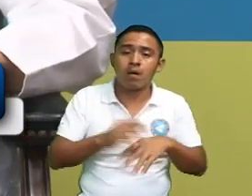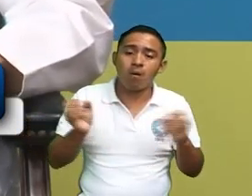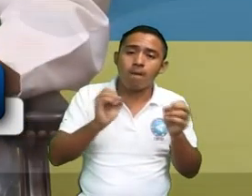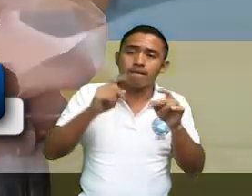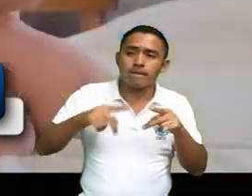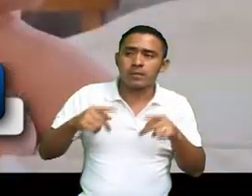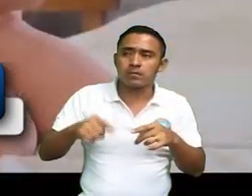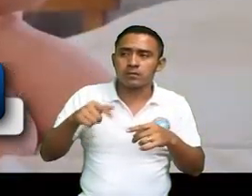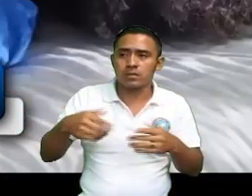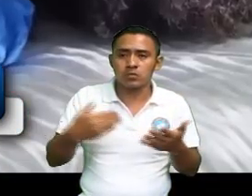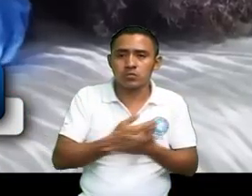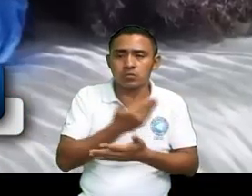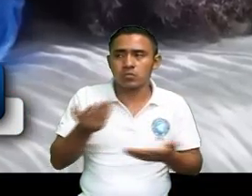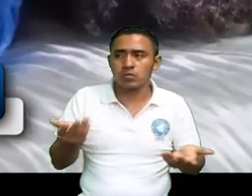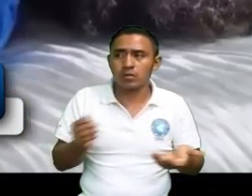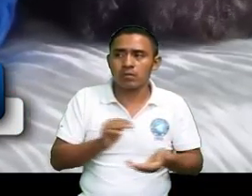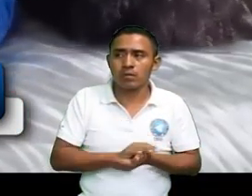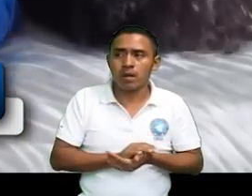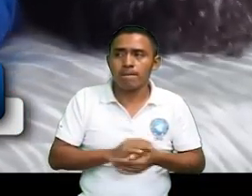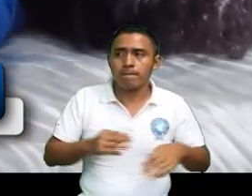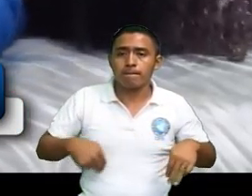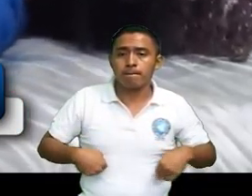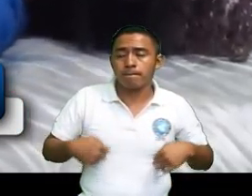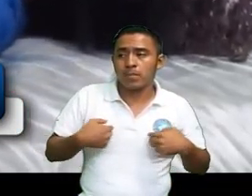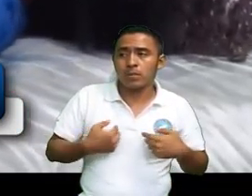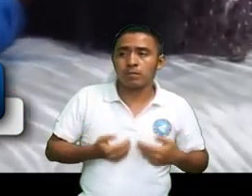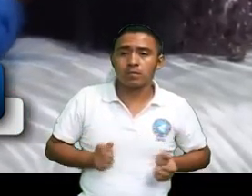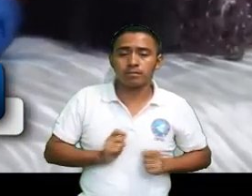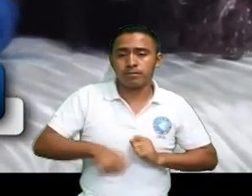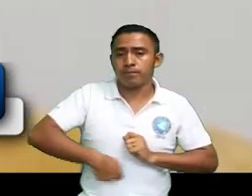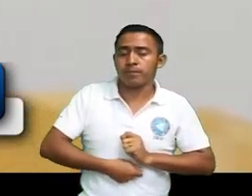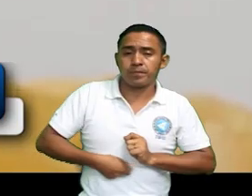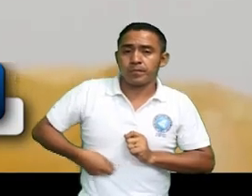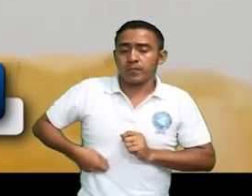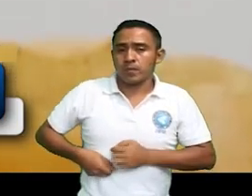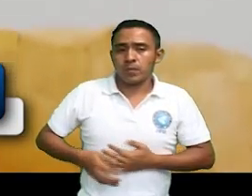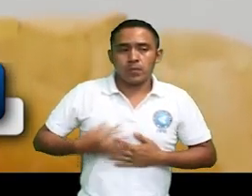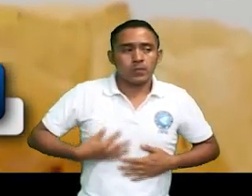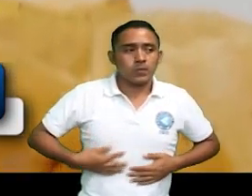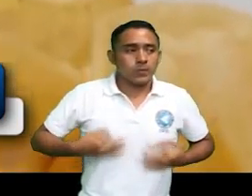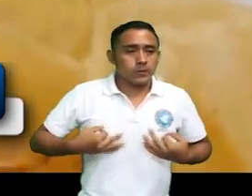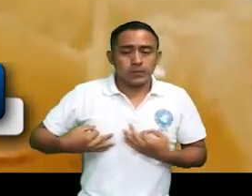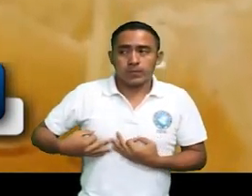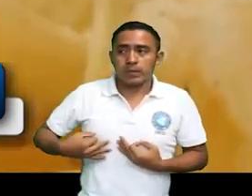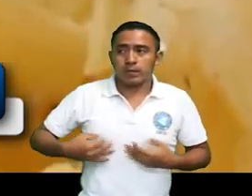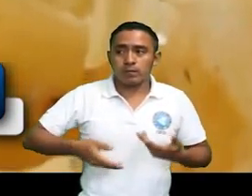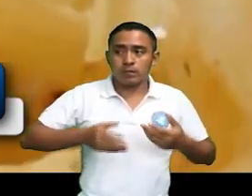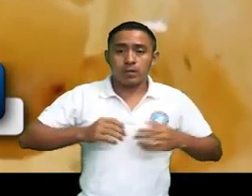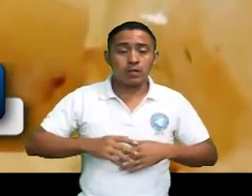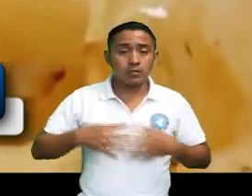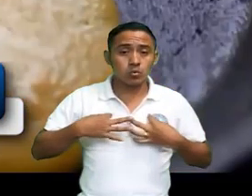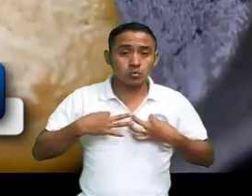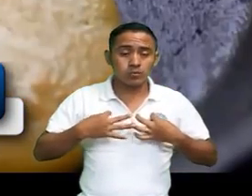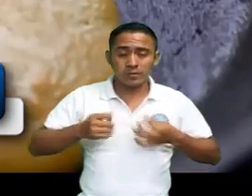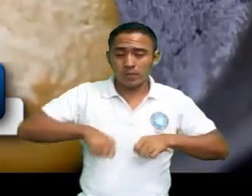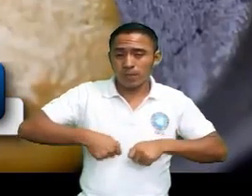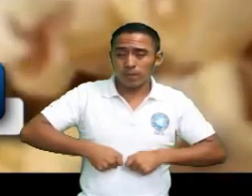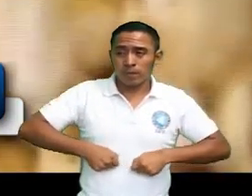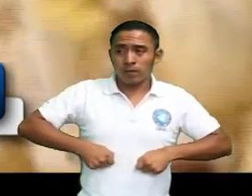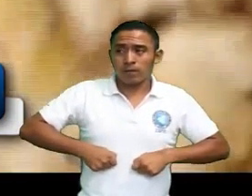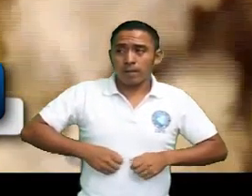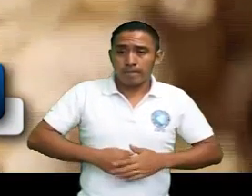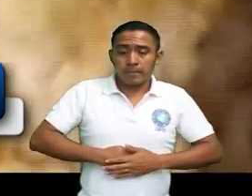como dicen, la moda en que incomode, aunque te sentás apretadito y entonces a veces la ropa muy ajustada hace